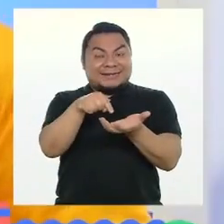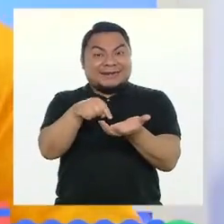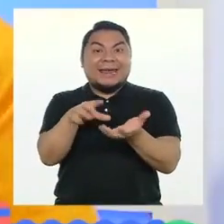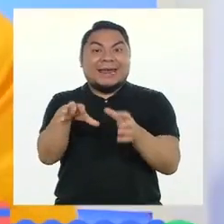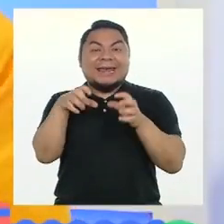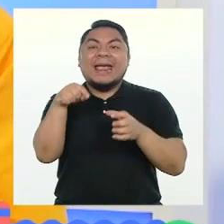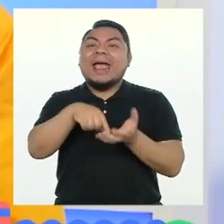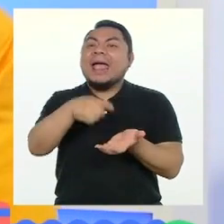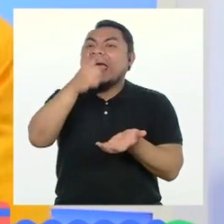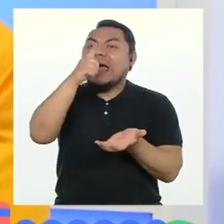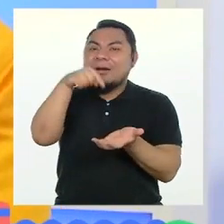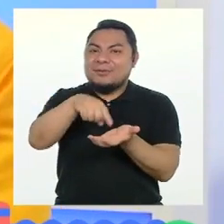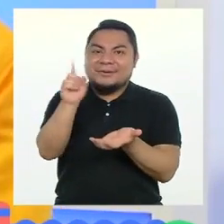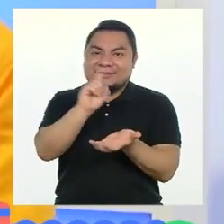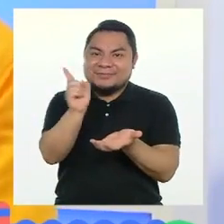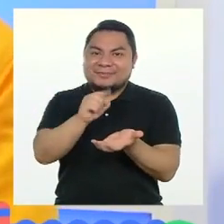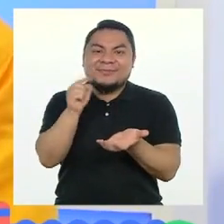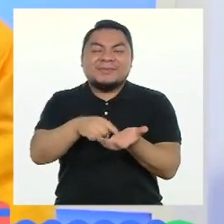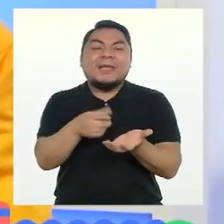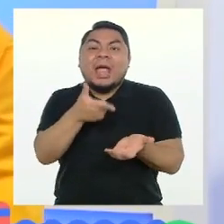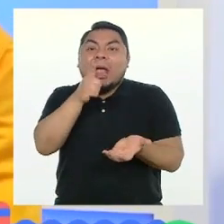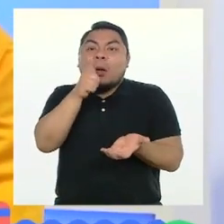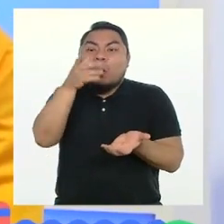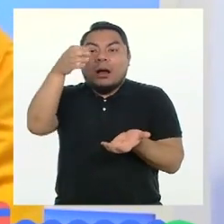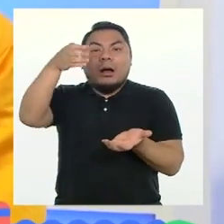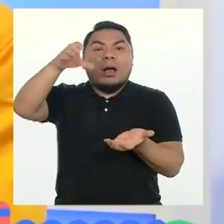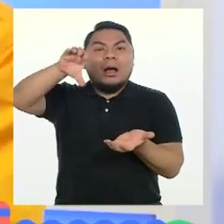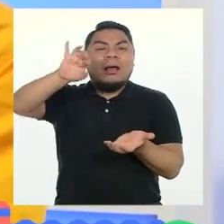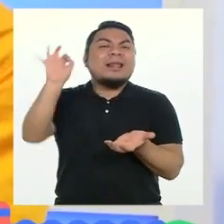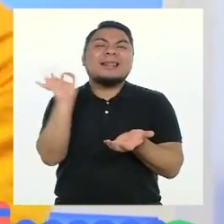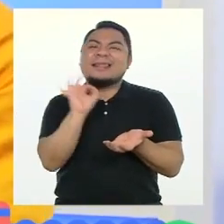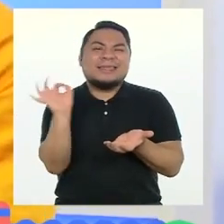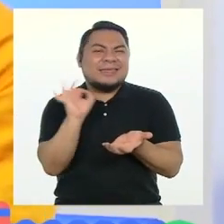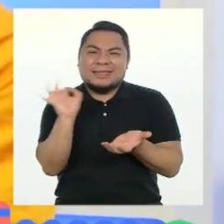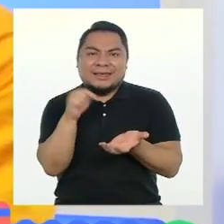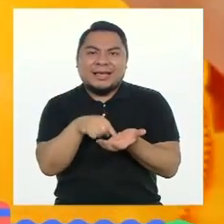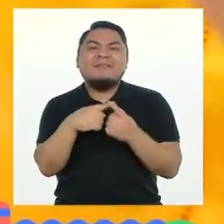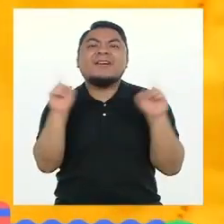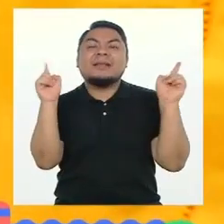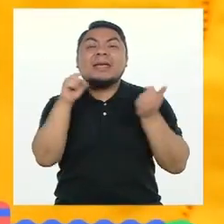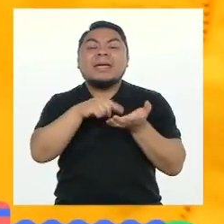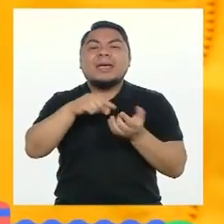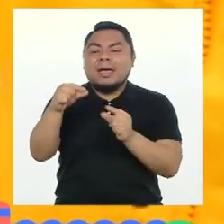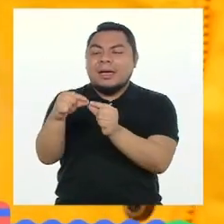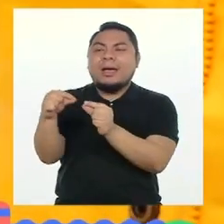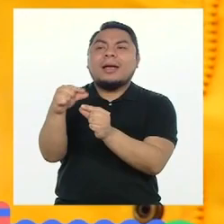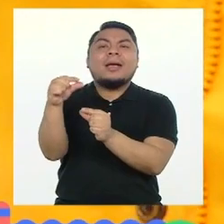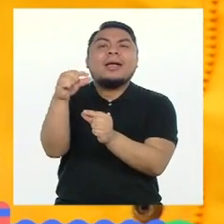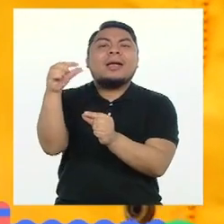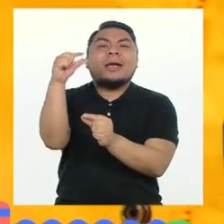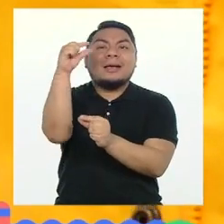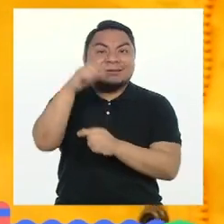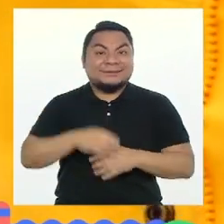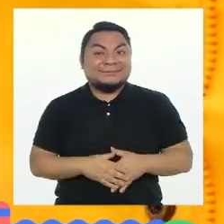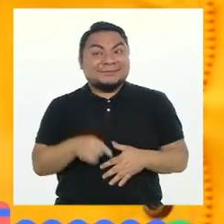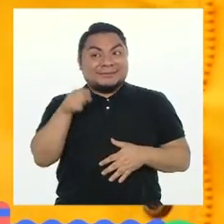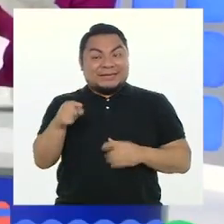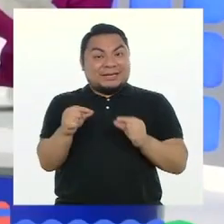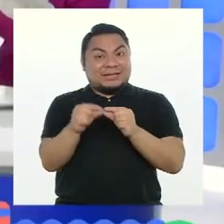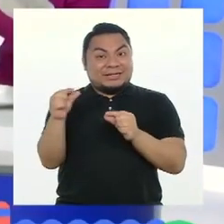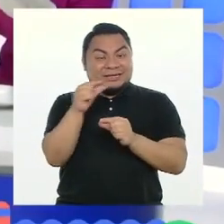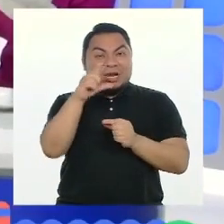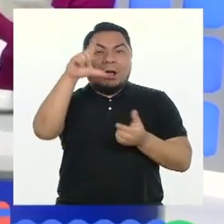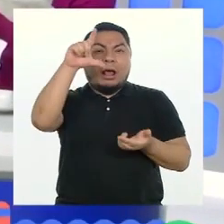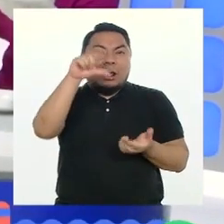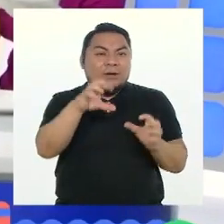agua. En realidad no está hecho de ningún líquido. Está hecho de un gas. Un gas que para estar congelado no tiene que estar a 0 grados centígrados como el agua